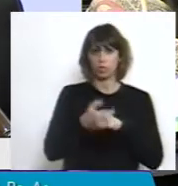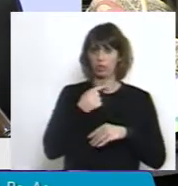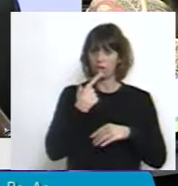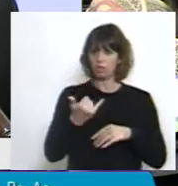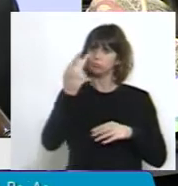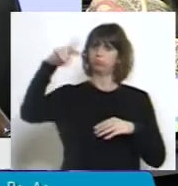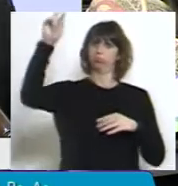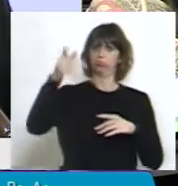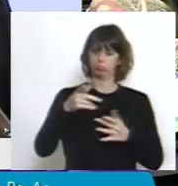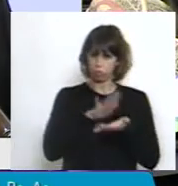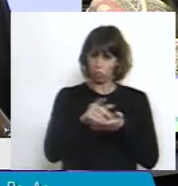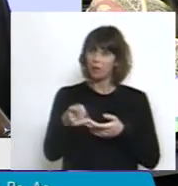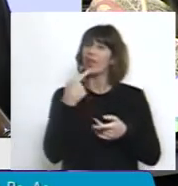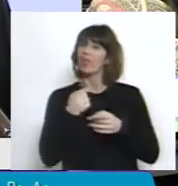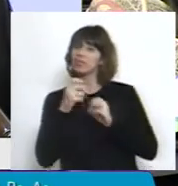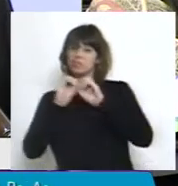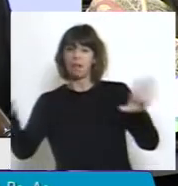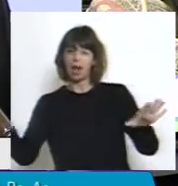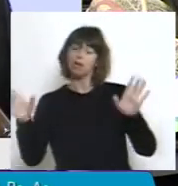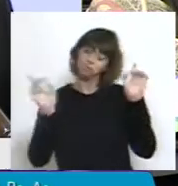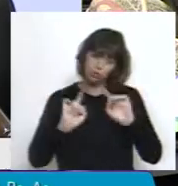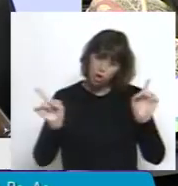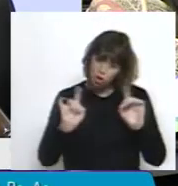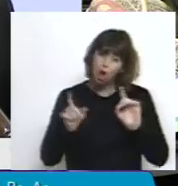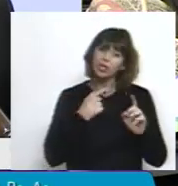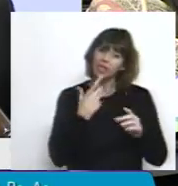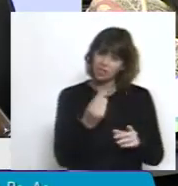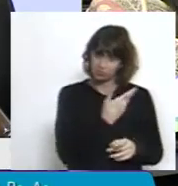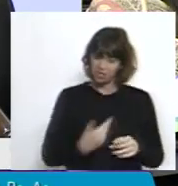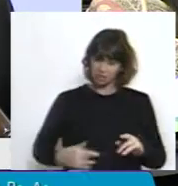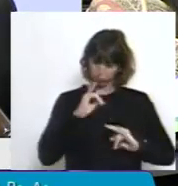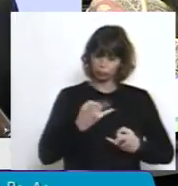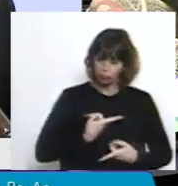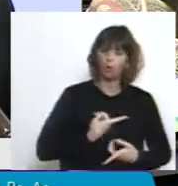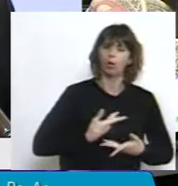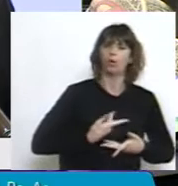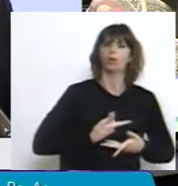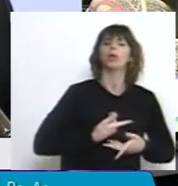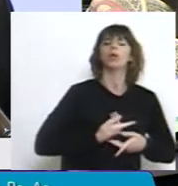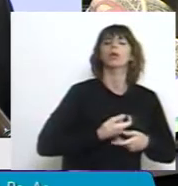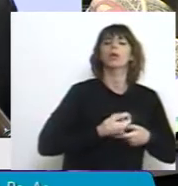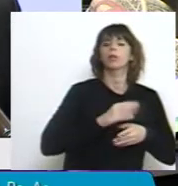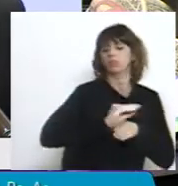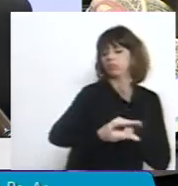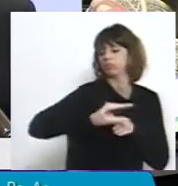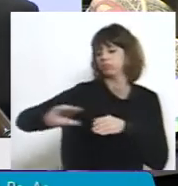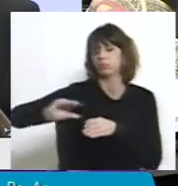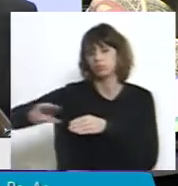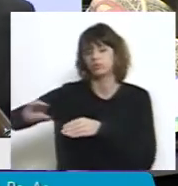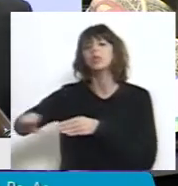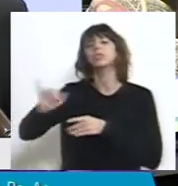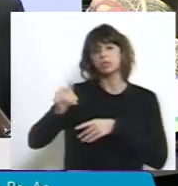¿Es algo que está mal? No, no es algo que está mal. ¿Es una forma de financiar el Estado progresivamente? Sí, es una forma de financiar el